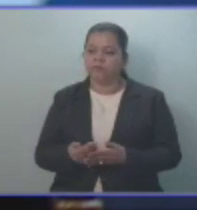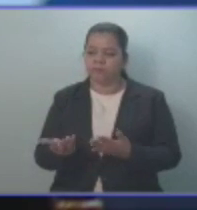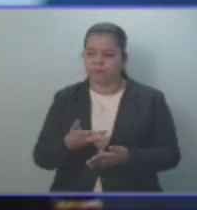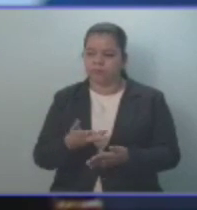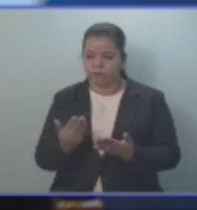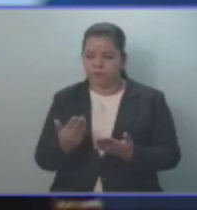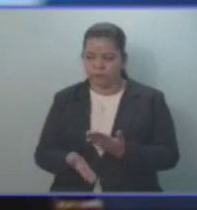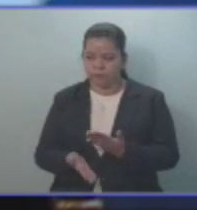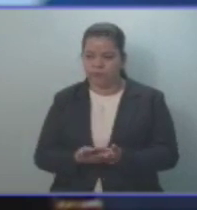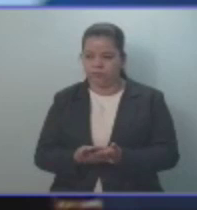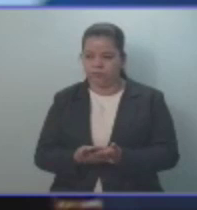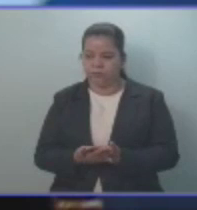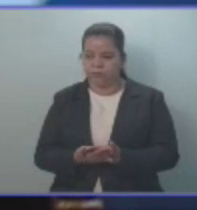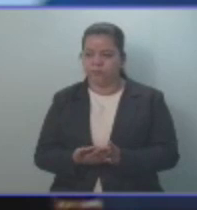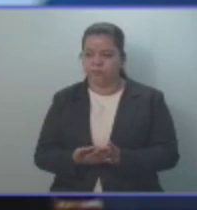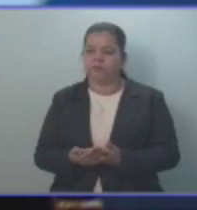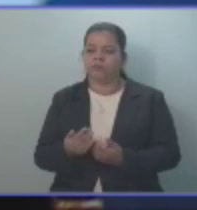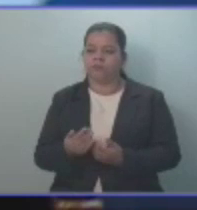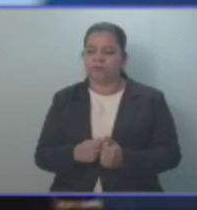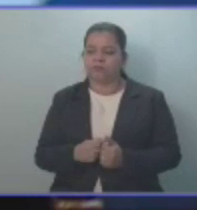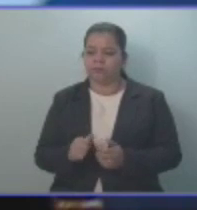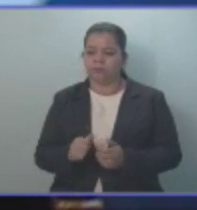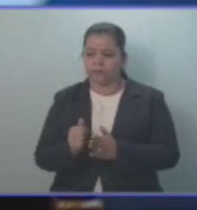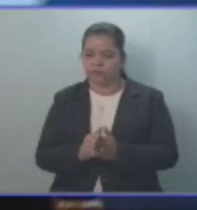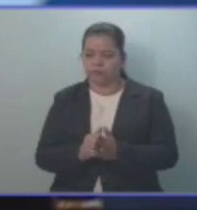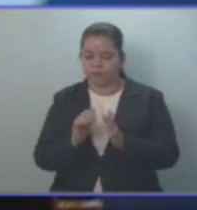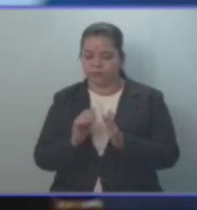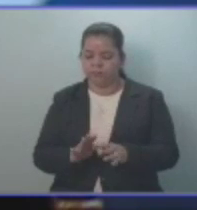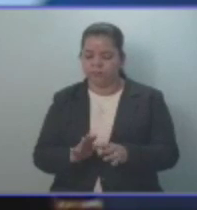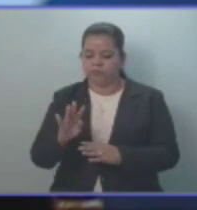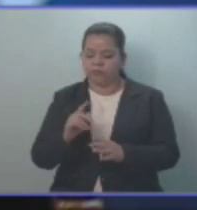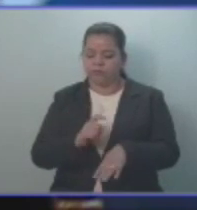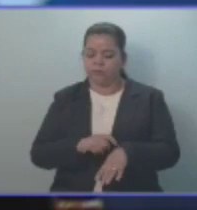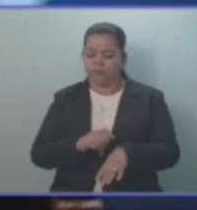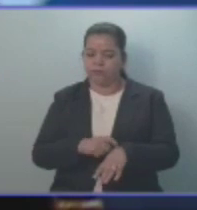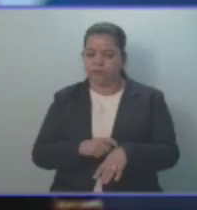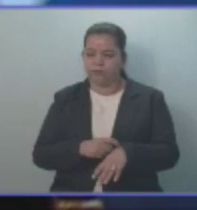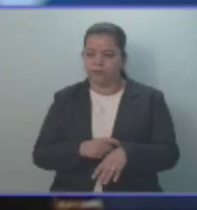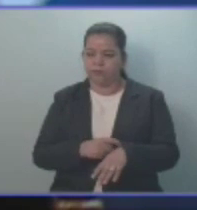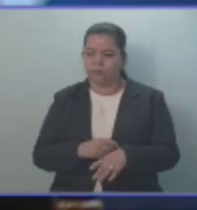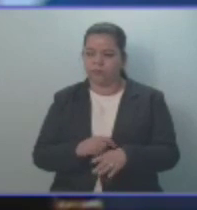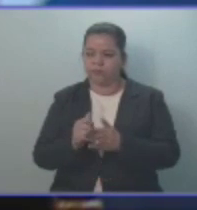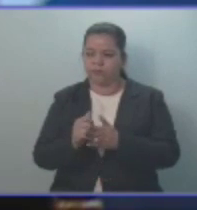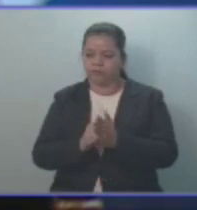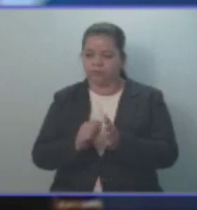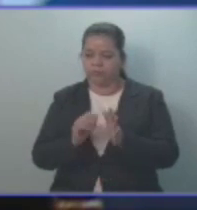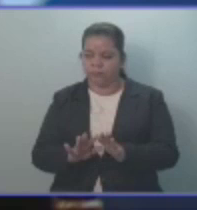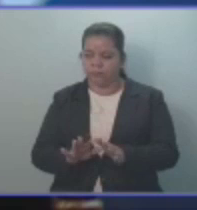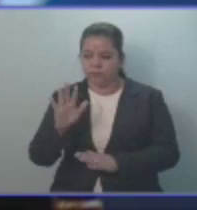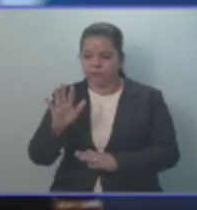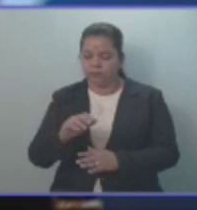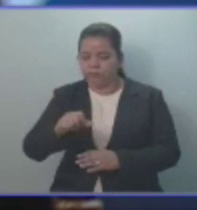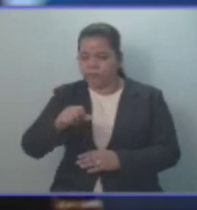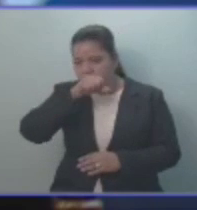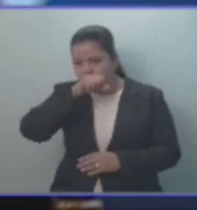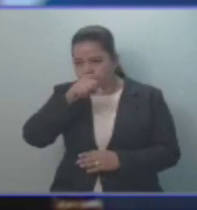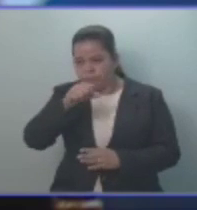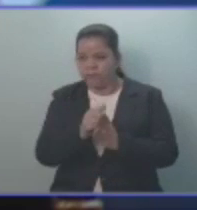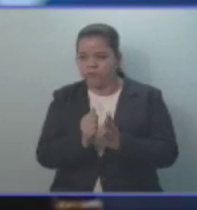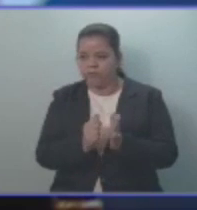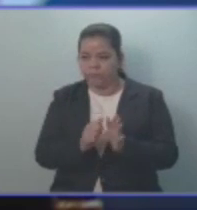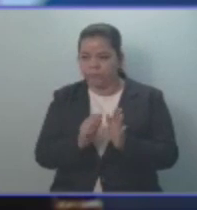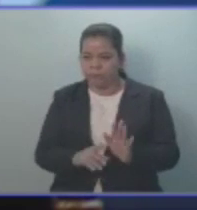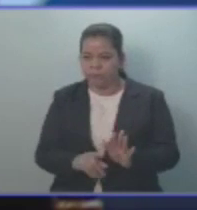anexan a la solicitud. Artículo 14, plazos. Artículo 15, privilegios. Artículo